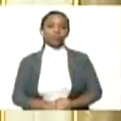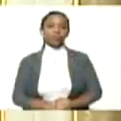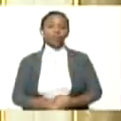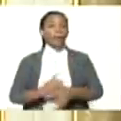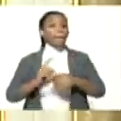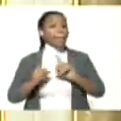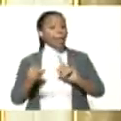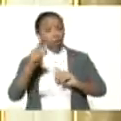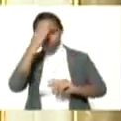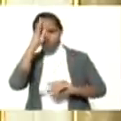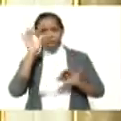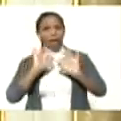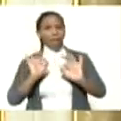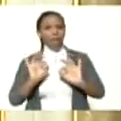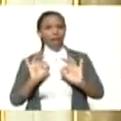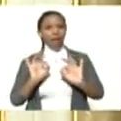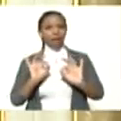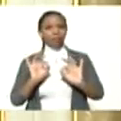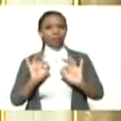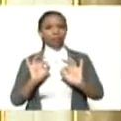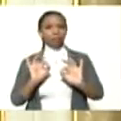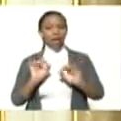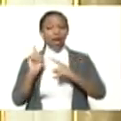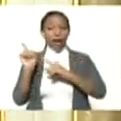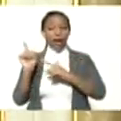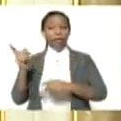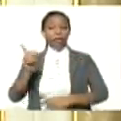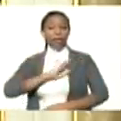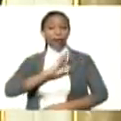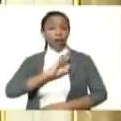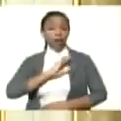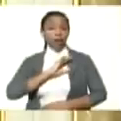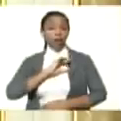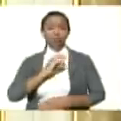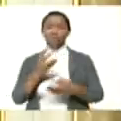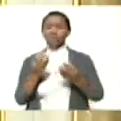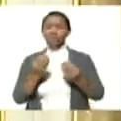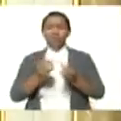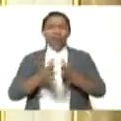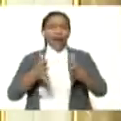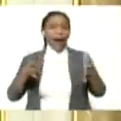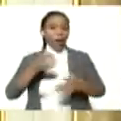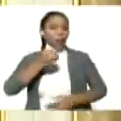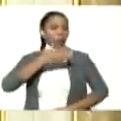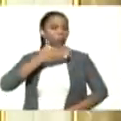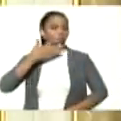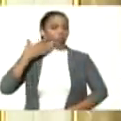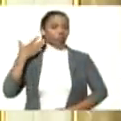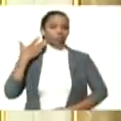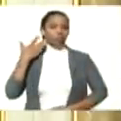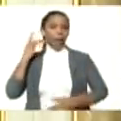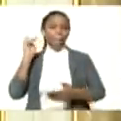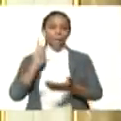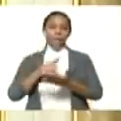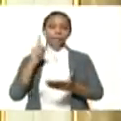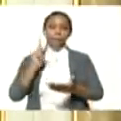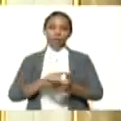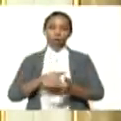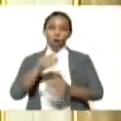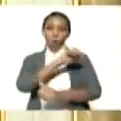pero sin lugar a duda la que él llevaba con gran orgullo era haber participado